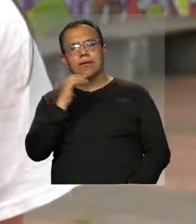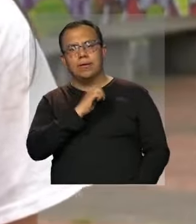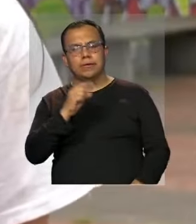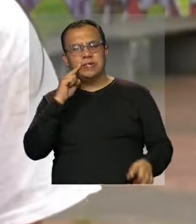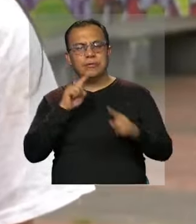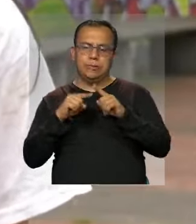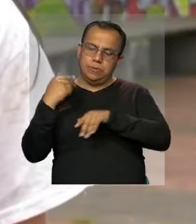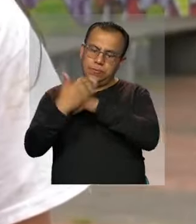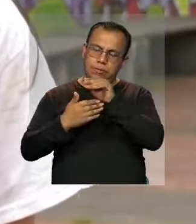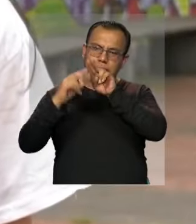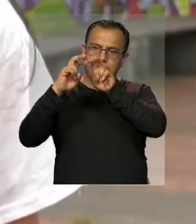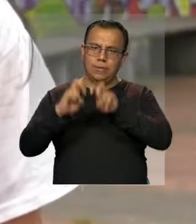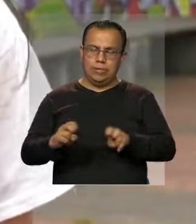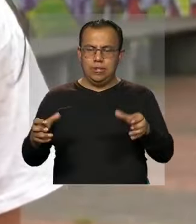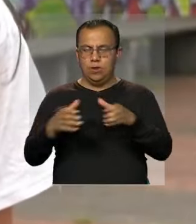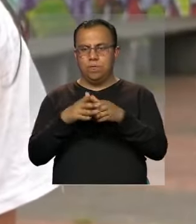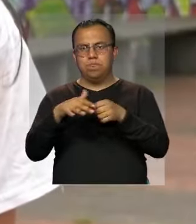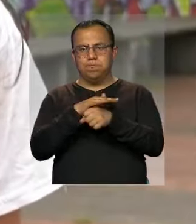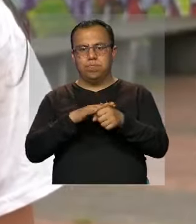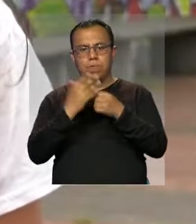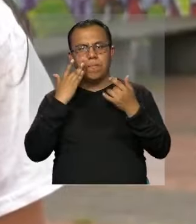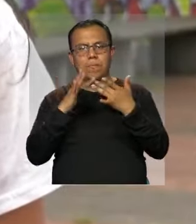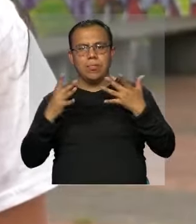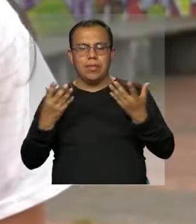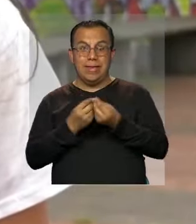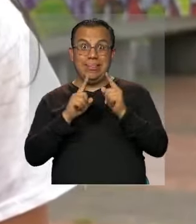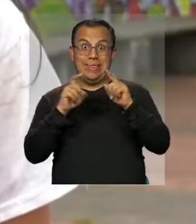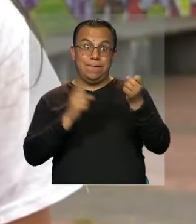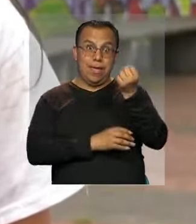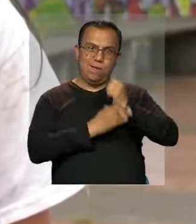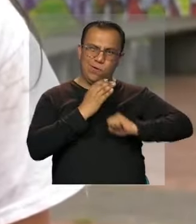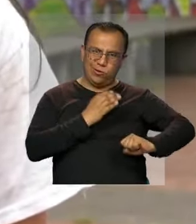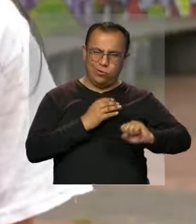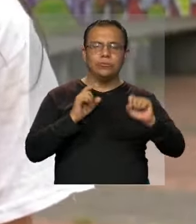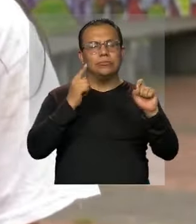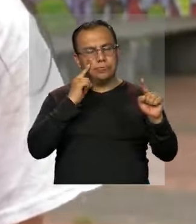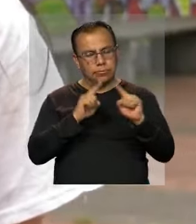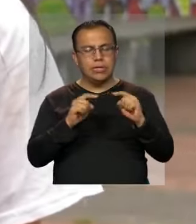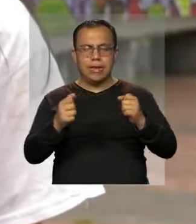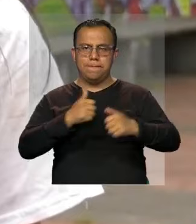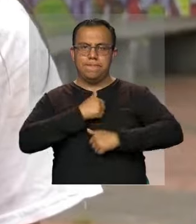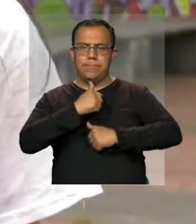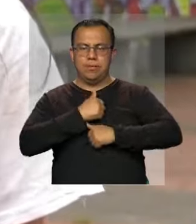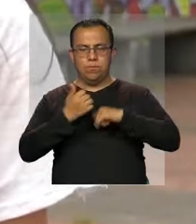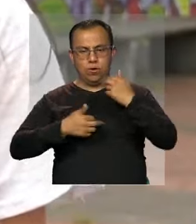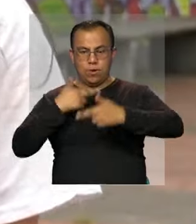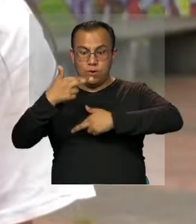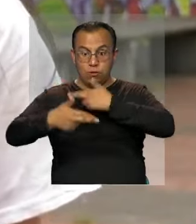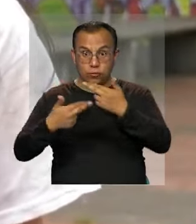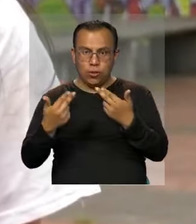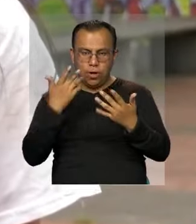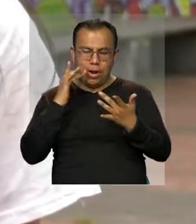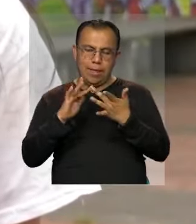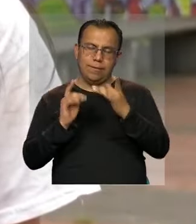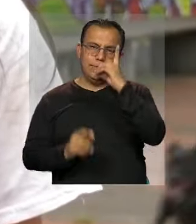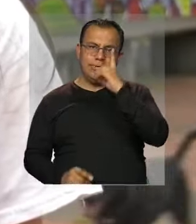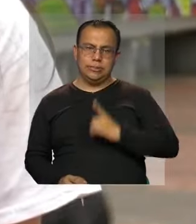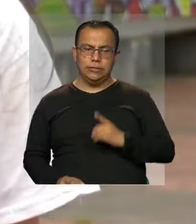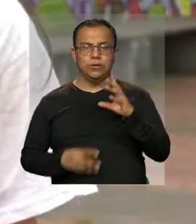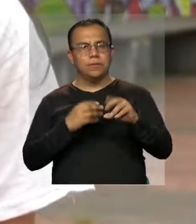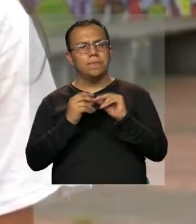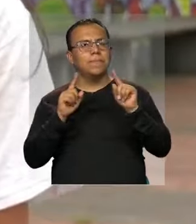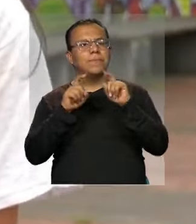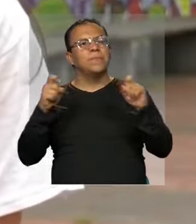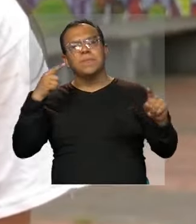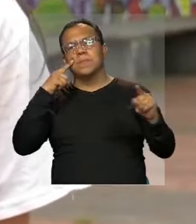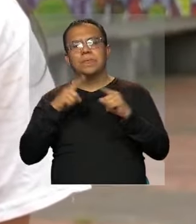de procesos de investigación o de criminalización por delito de aborto, y también vamos a defender la autonomía reproductiva. Y el ejercicio de la autonomía reproductiva